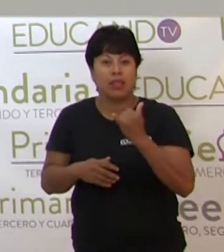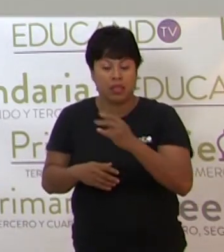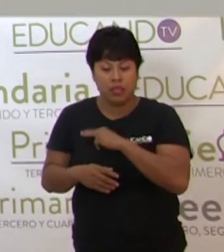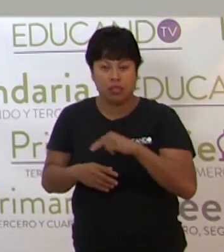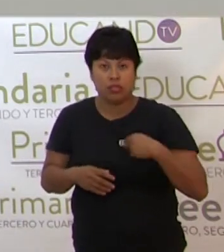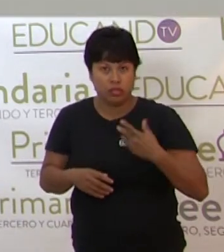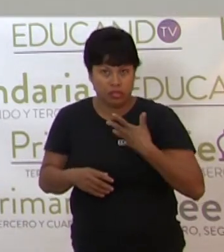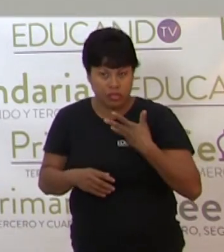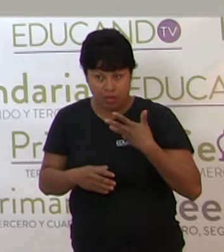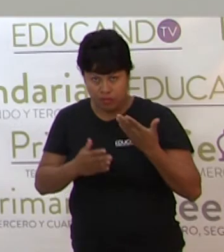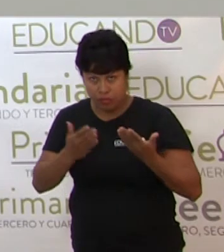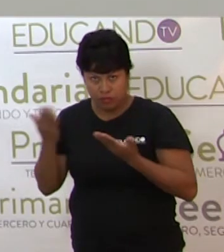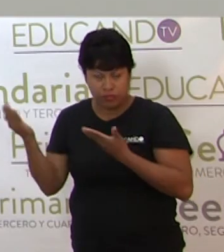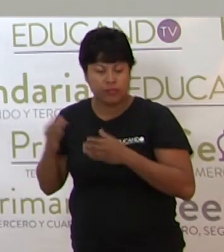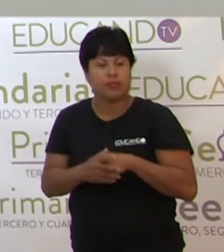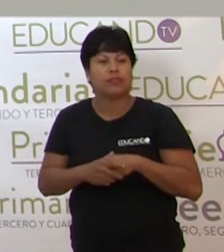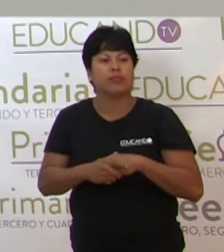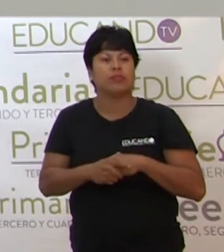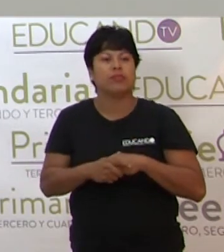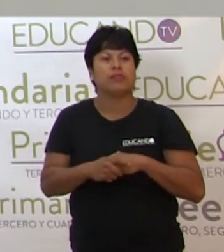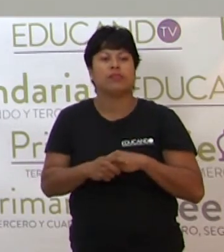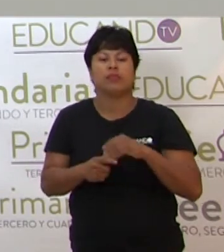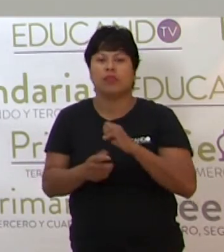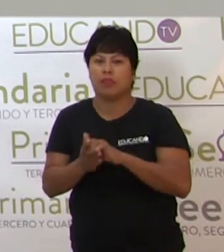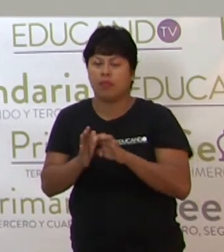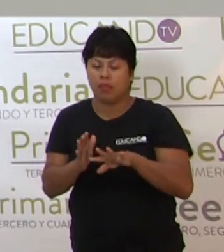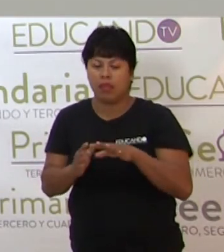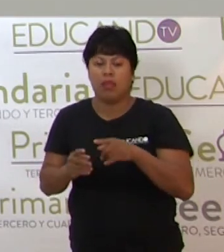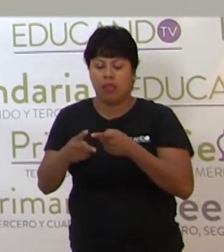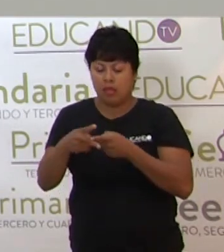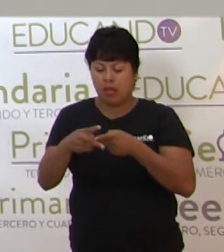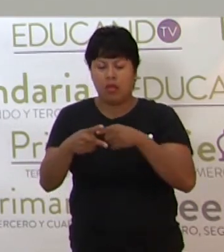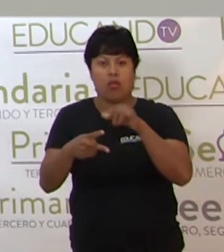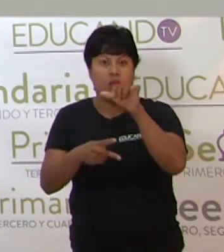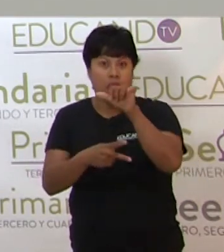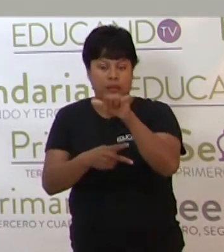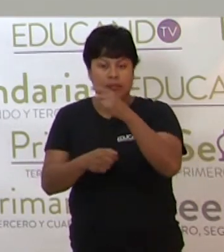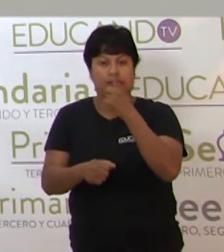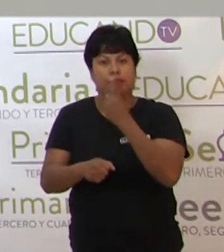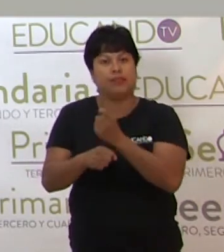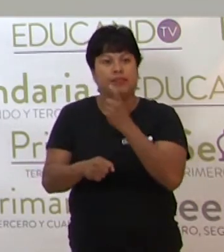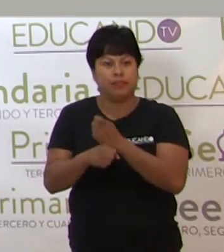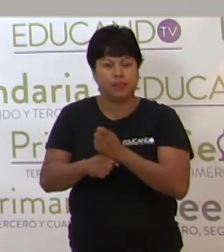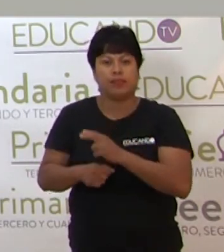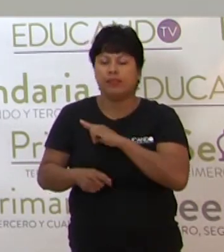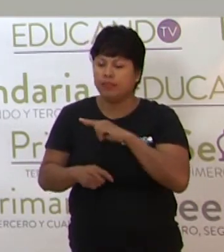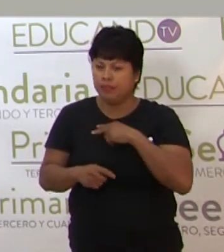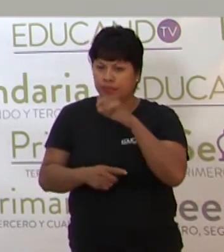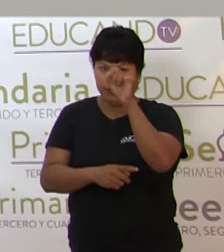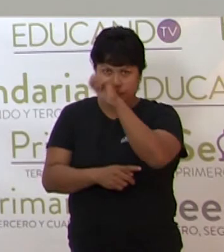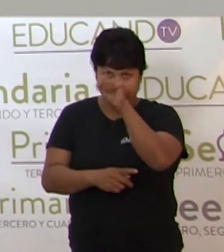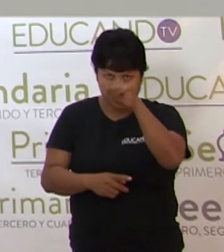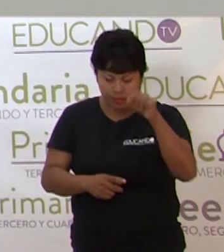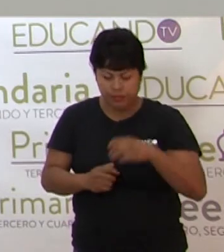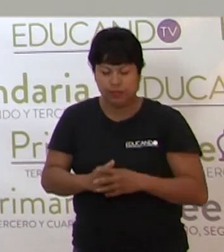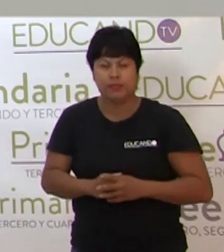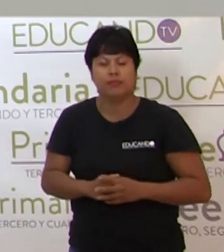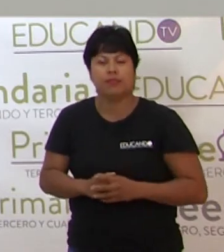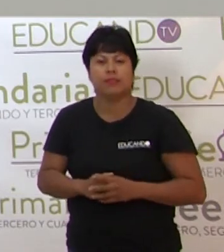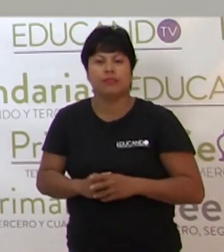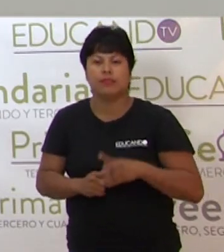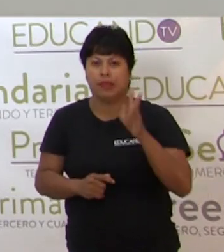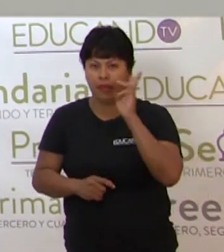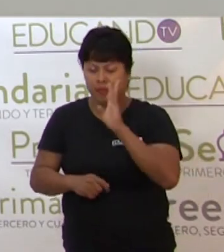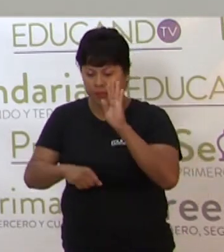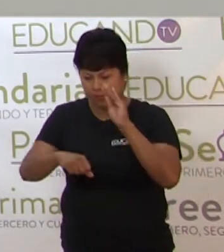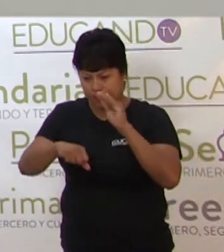tenemos en base al ángulo A. Vamos con la primera función trigonométrica. Vamos a